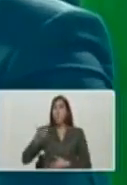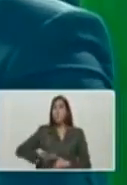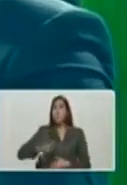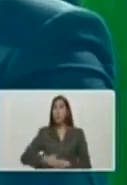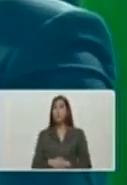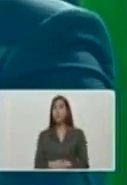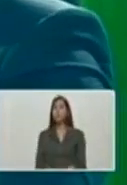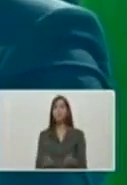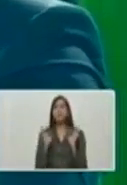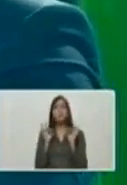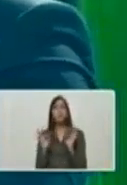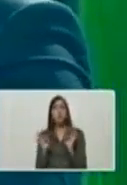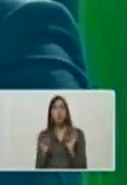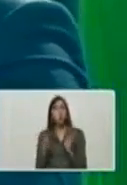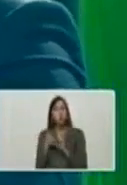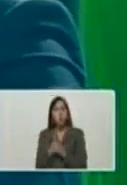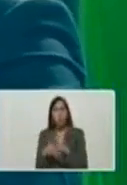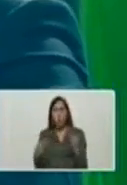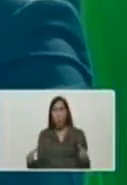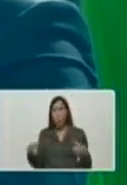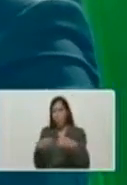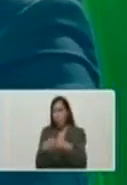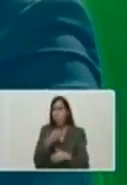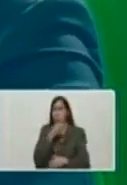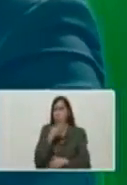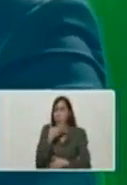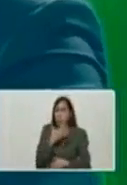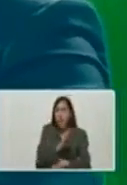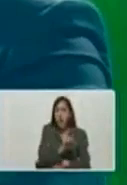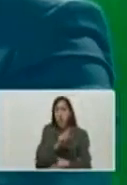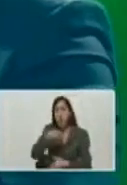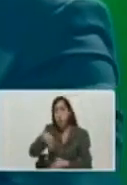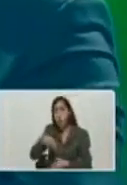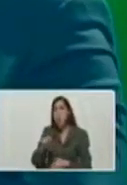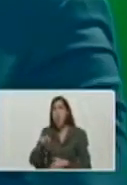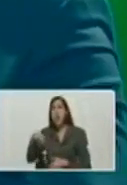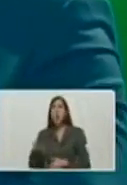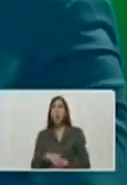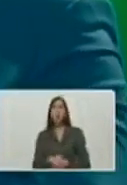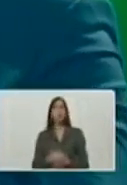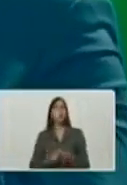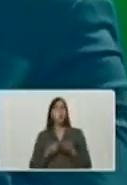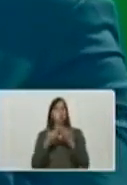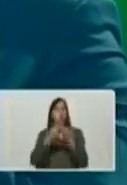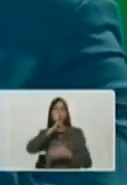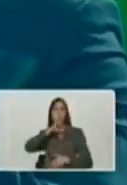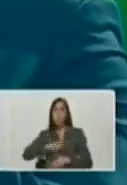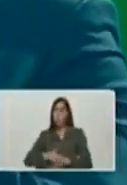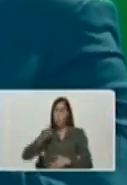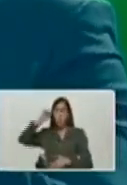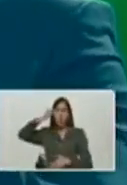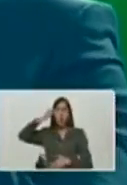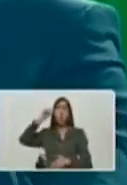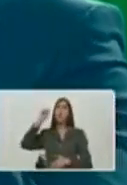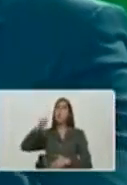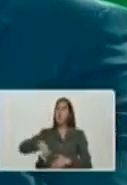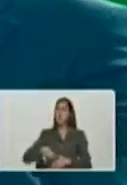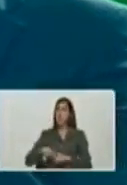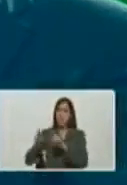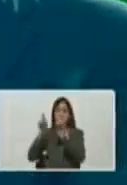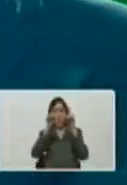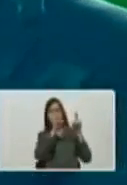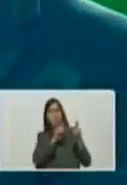especial la historia de Cañonero, hermosa, bella, que nos dejó grandes recuerdos, pero grandes enseñanzas